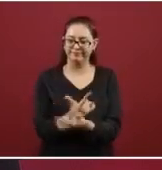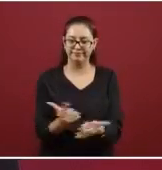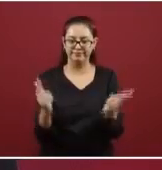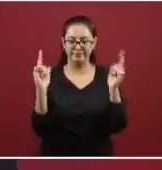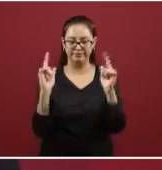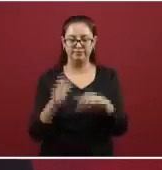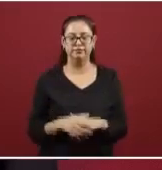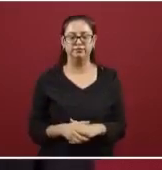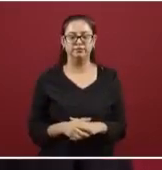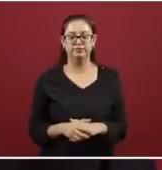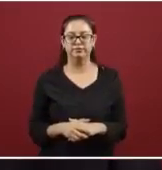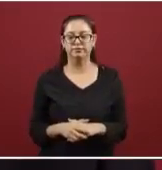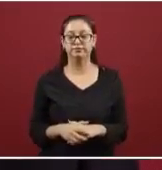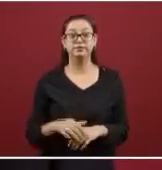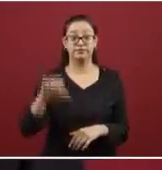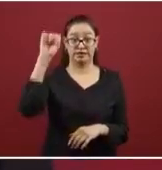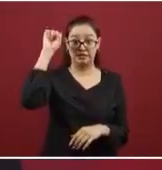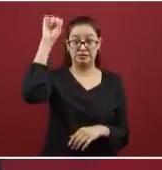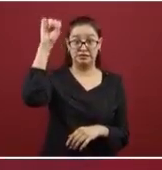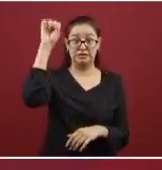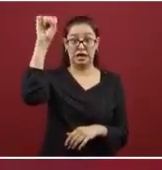que los líderes sindicales